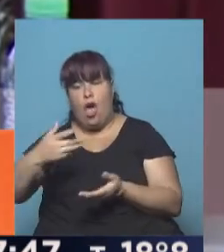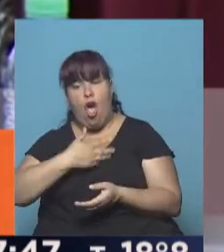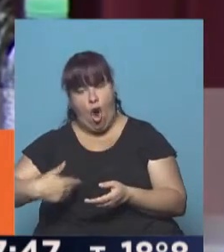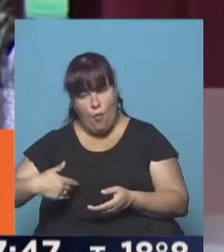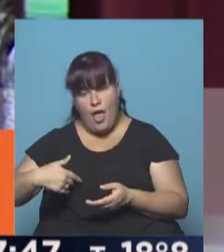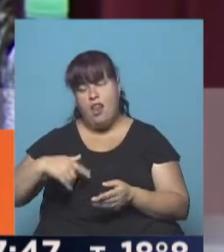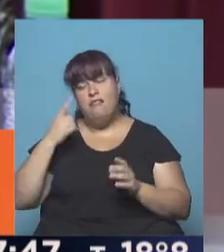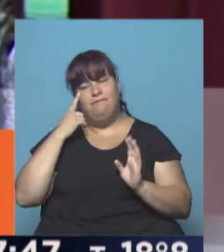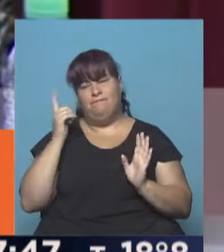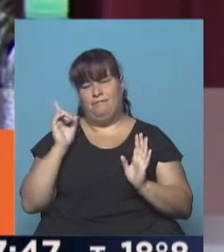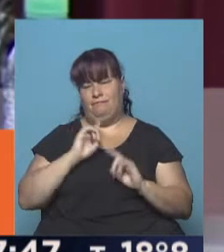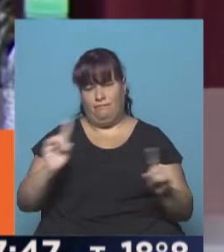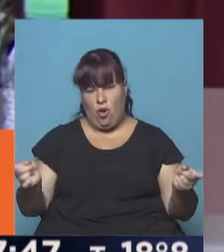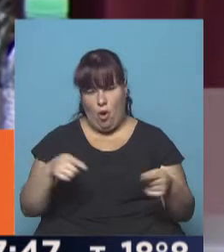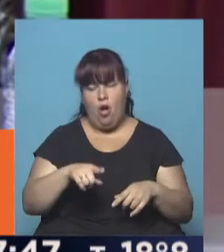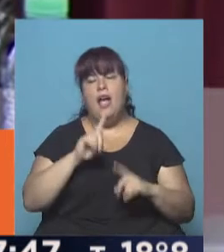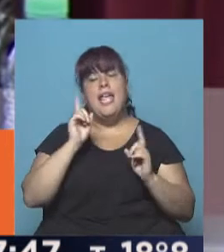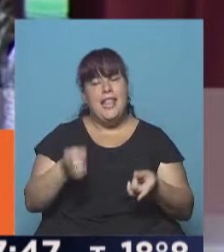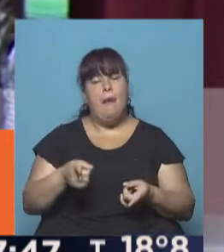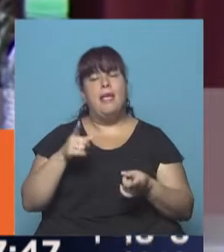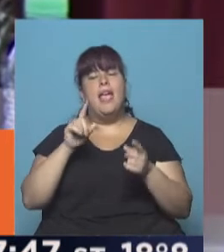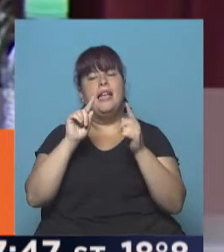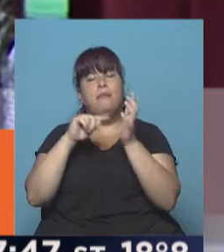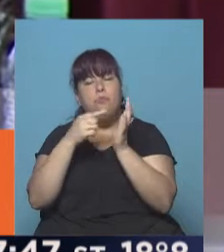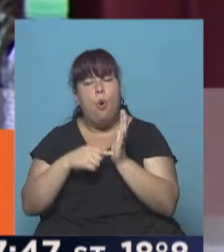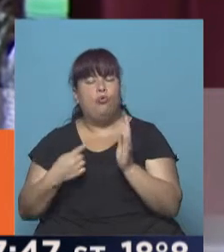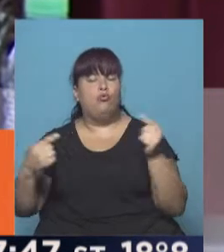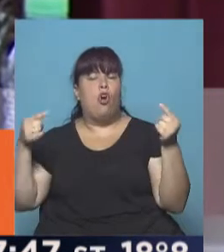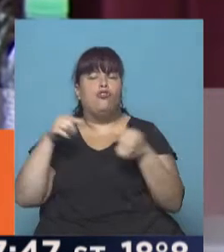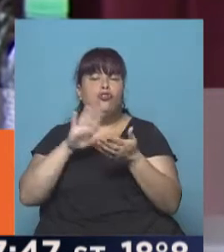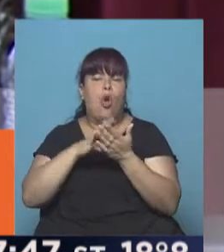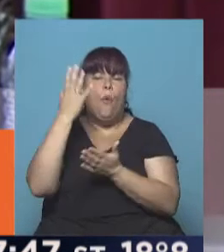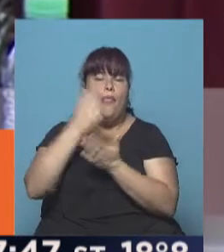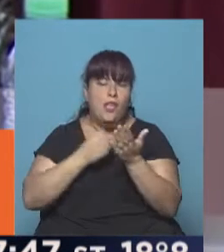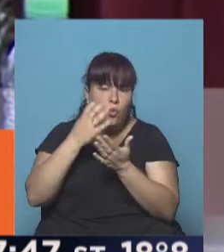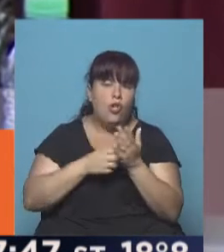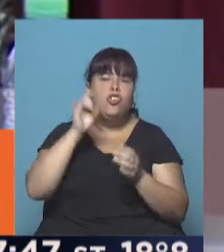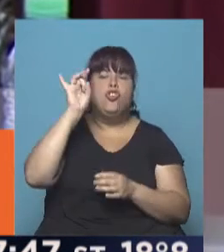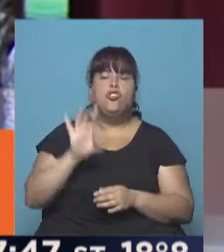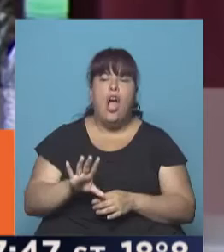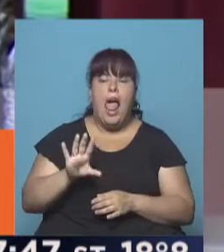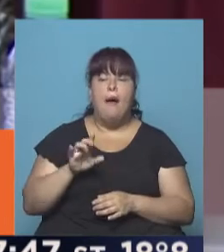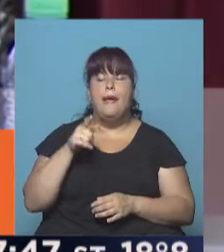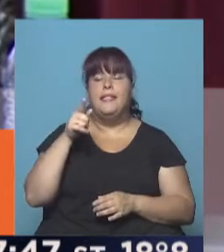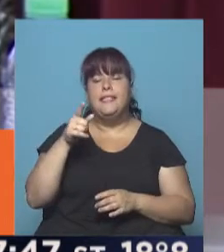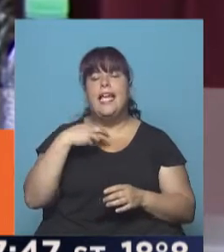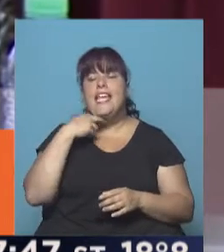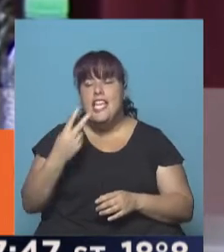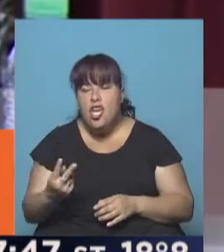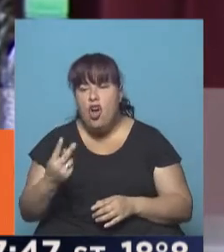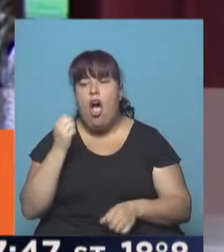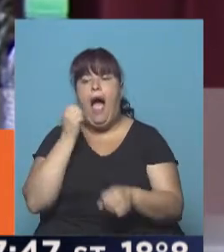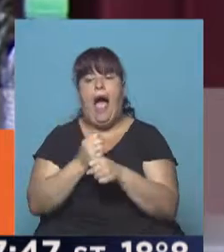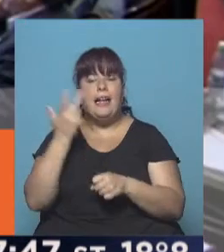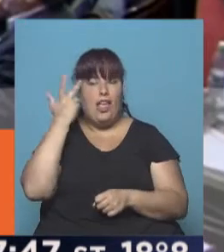lo han considerado exigua, como así también aspectos inherentes a las deducciones que solo alcanzarán a hijos y hasta